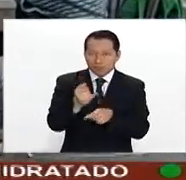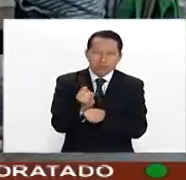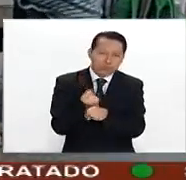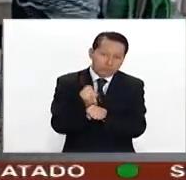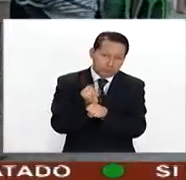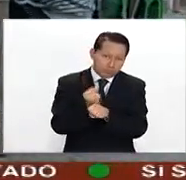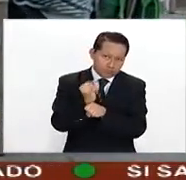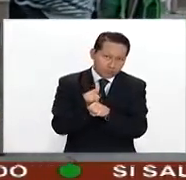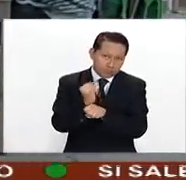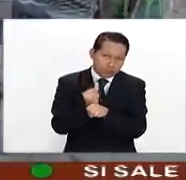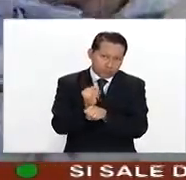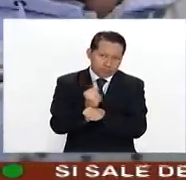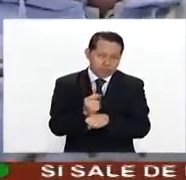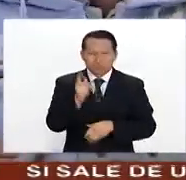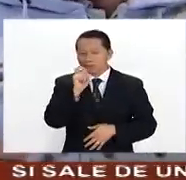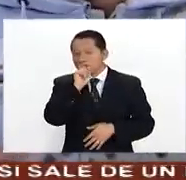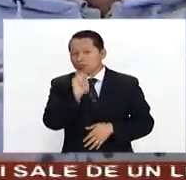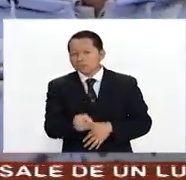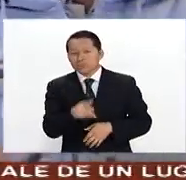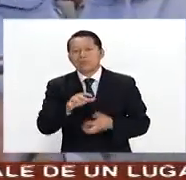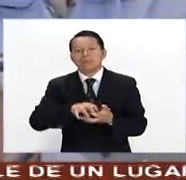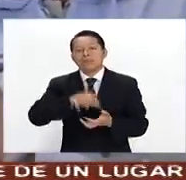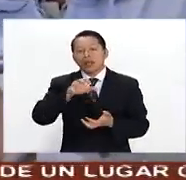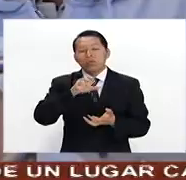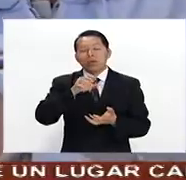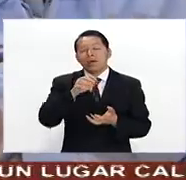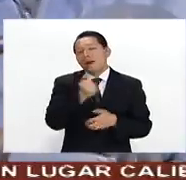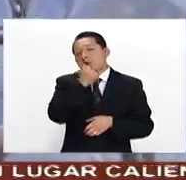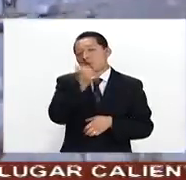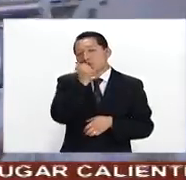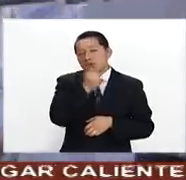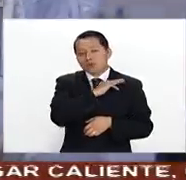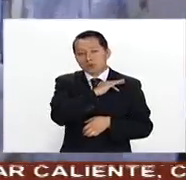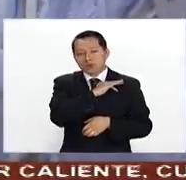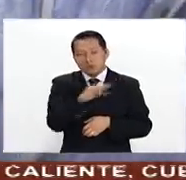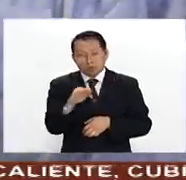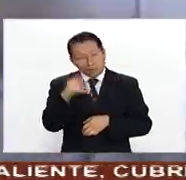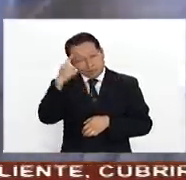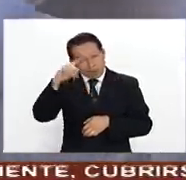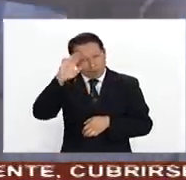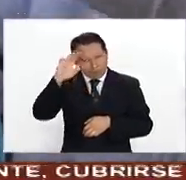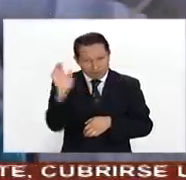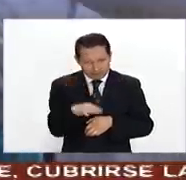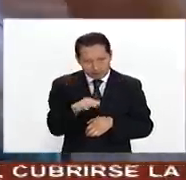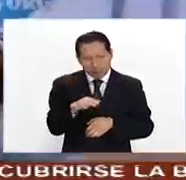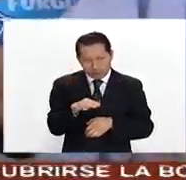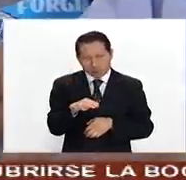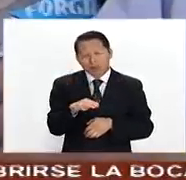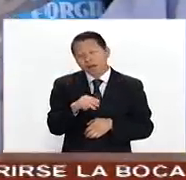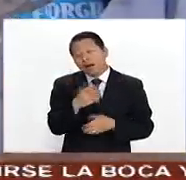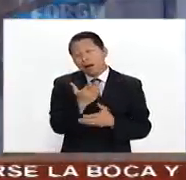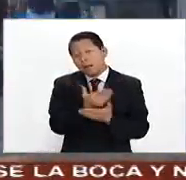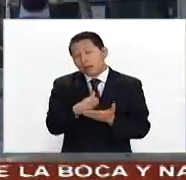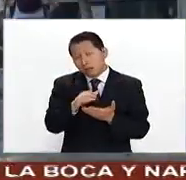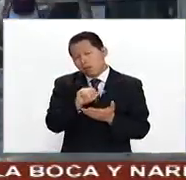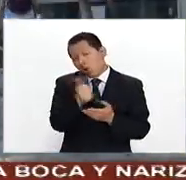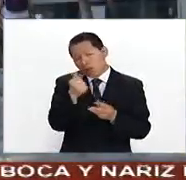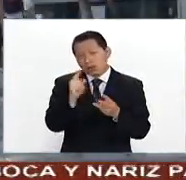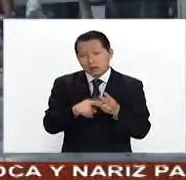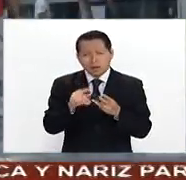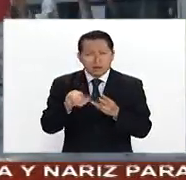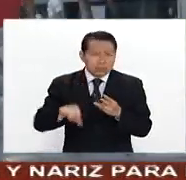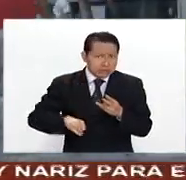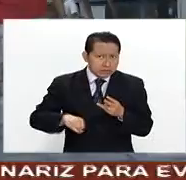parte de investigación la mayoría de los alumnos lo realizan de nivel posgrado. Otra modalidad que tenemos muy interesante y es un